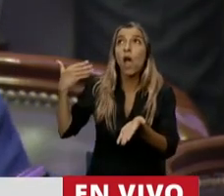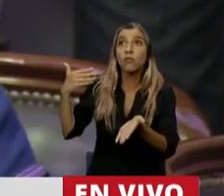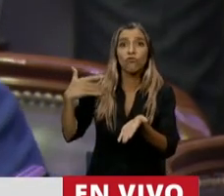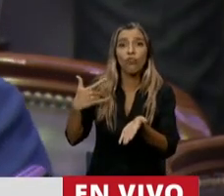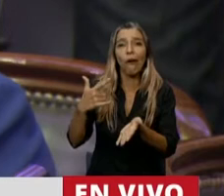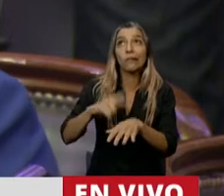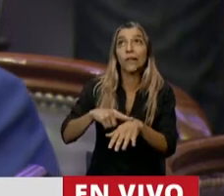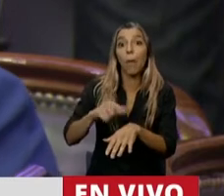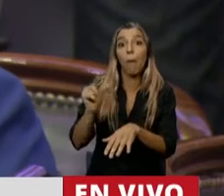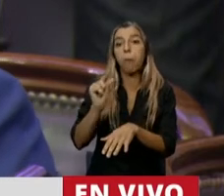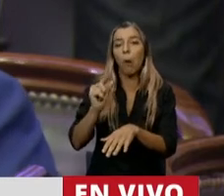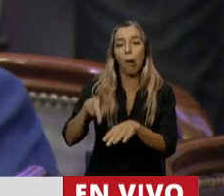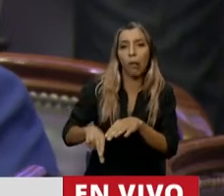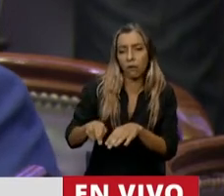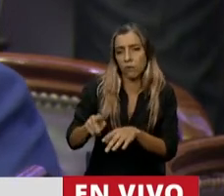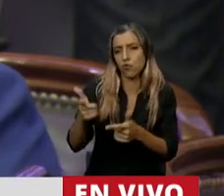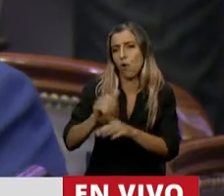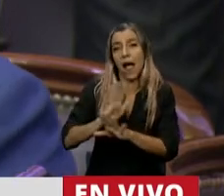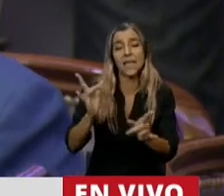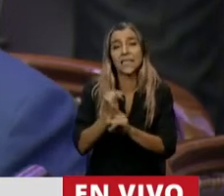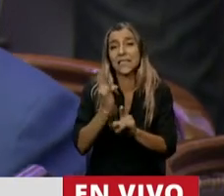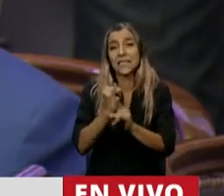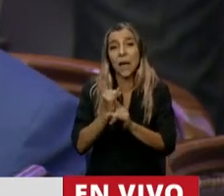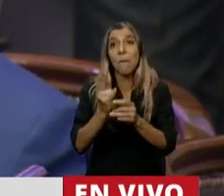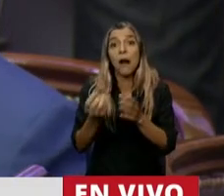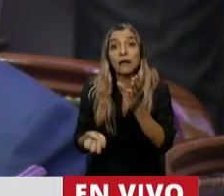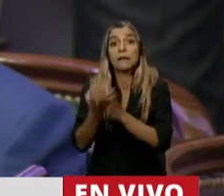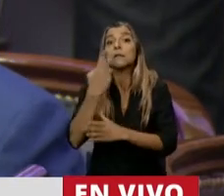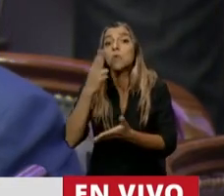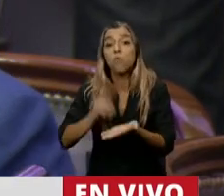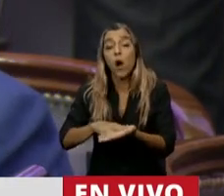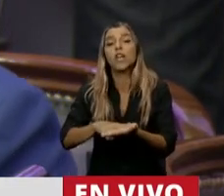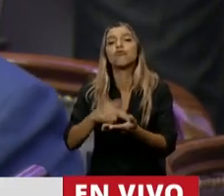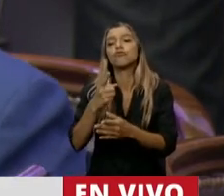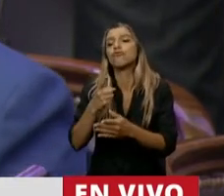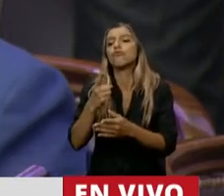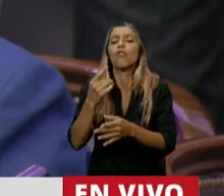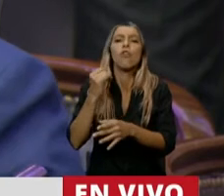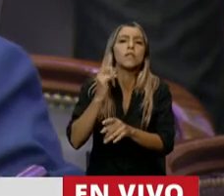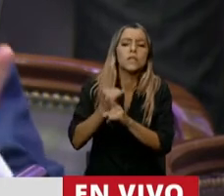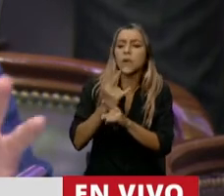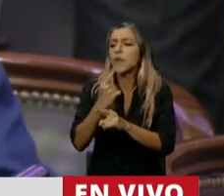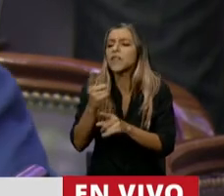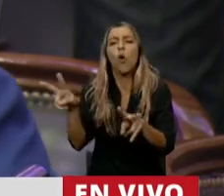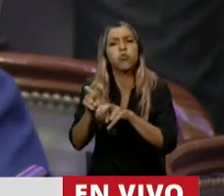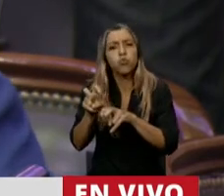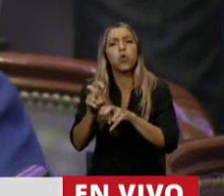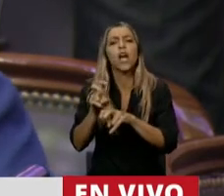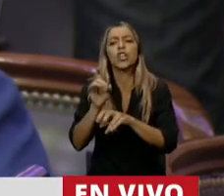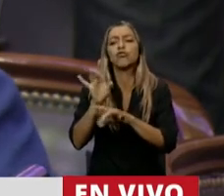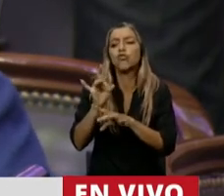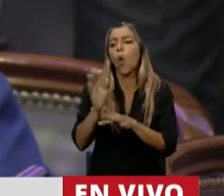transitorio. Todos nacieron diciendo que era para un pequeño grupo, era solamente para los